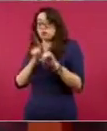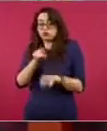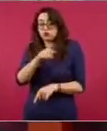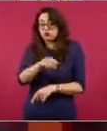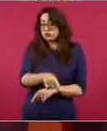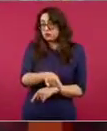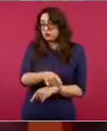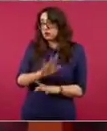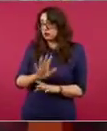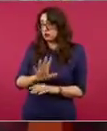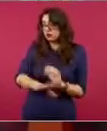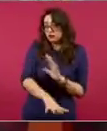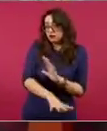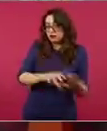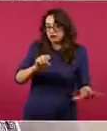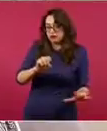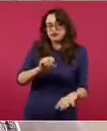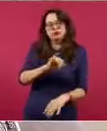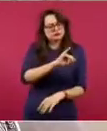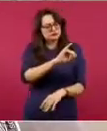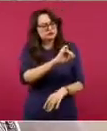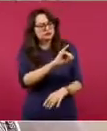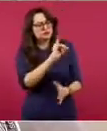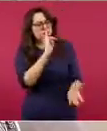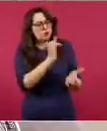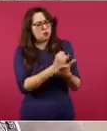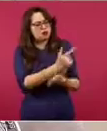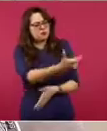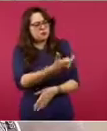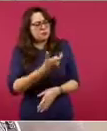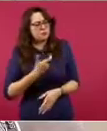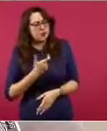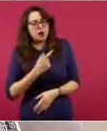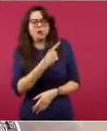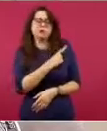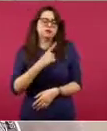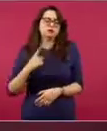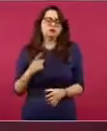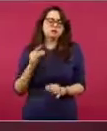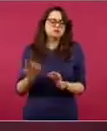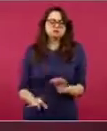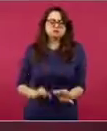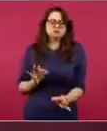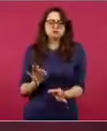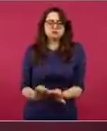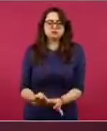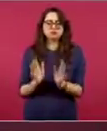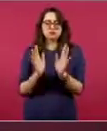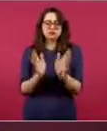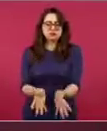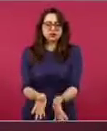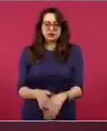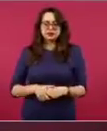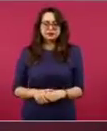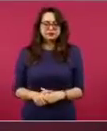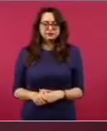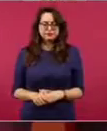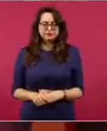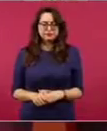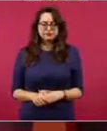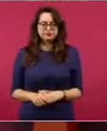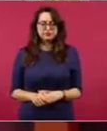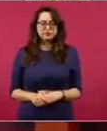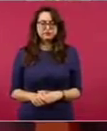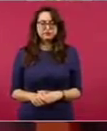de los derechos de explotación y las regalías a las que por ley están obligados. También